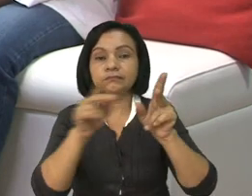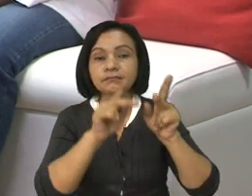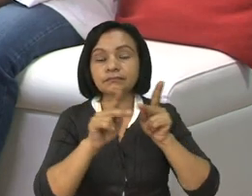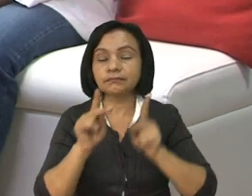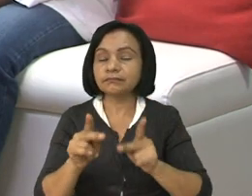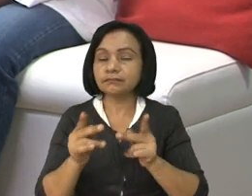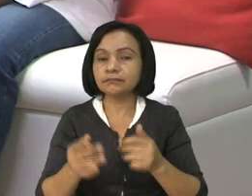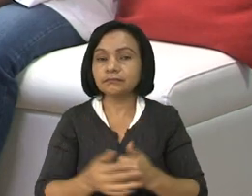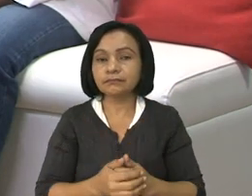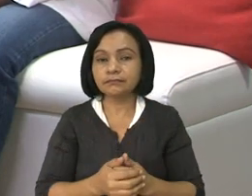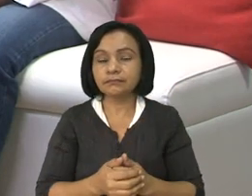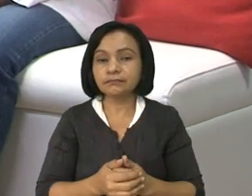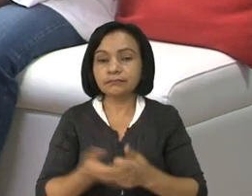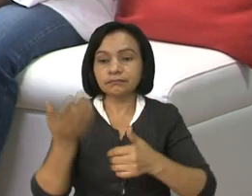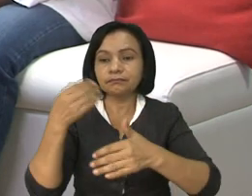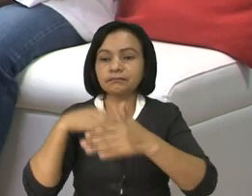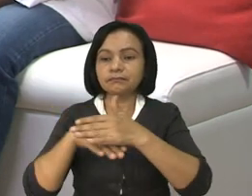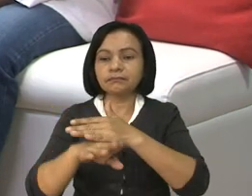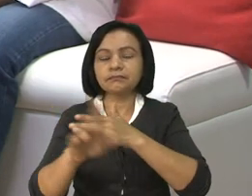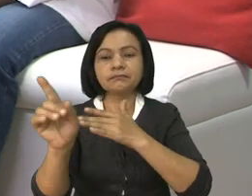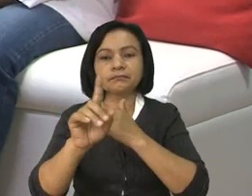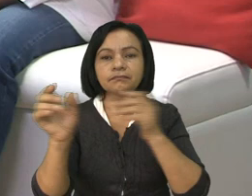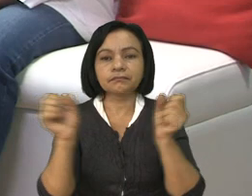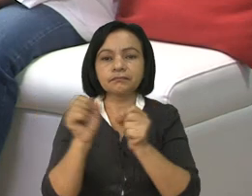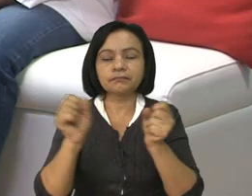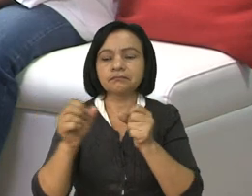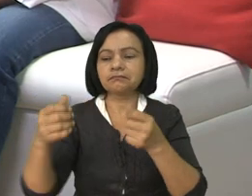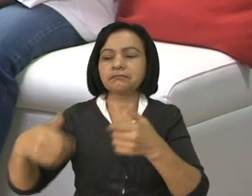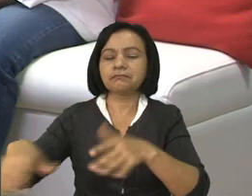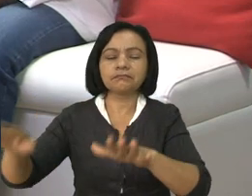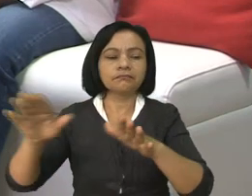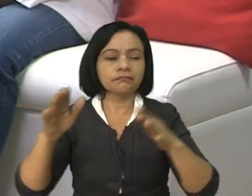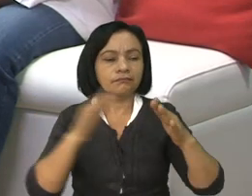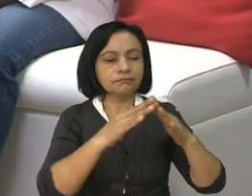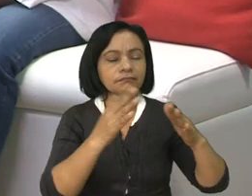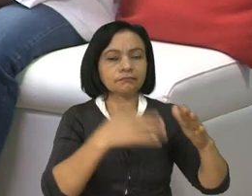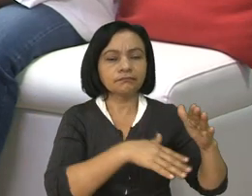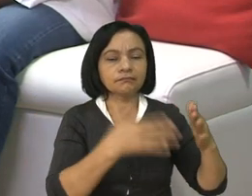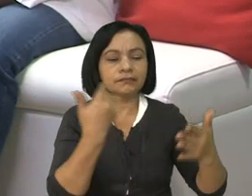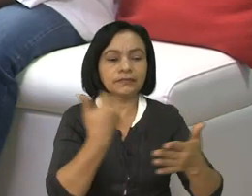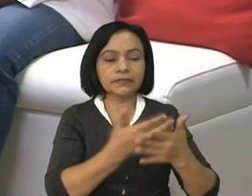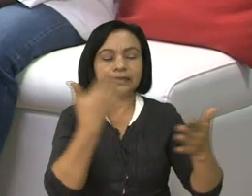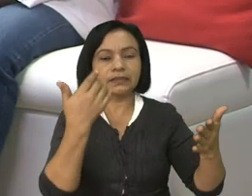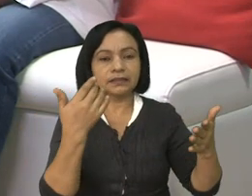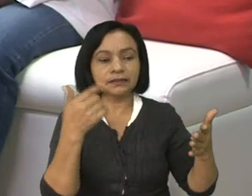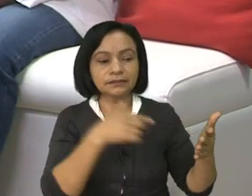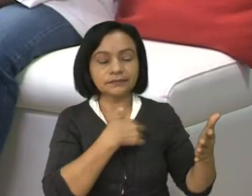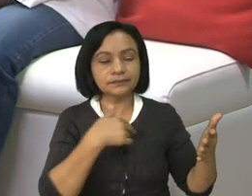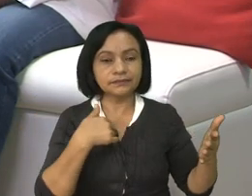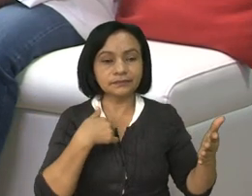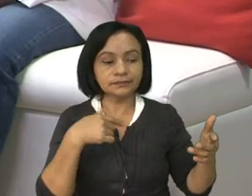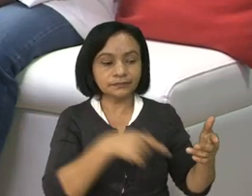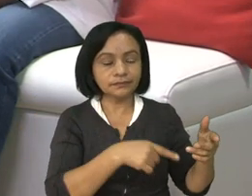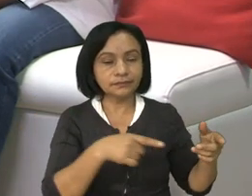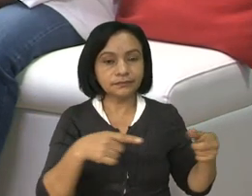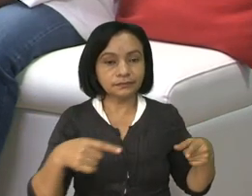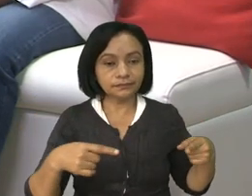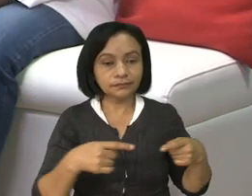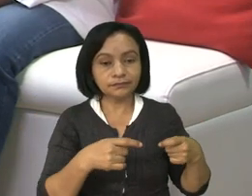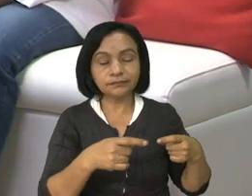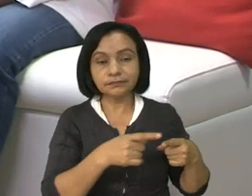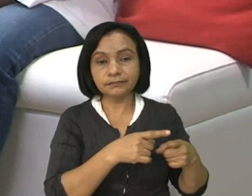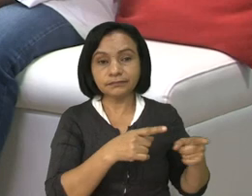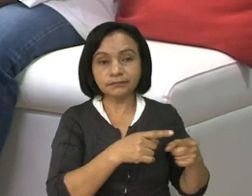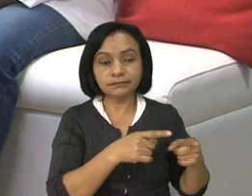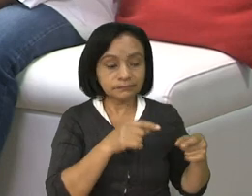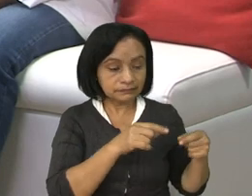que no lo refrigeran, lo dejan ahí, entonces el calor provoca que podría tener